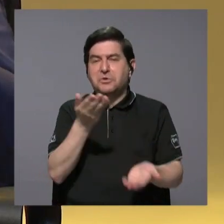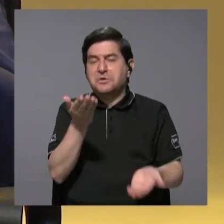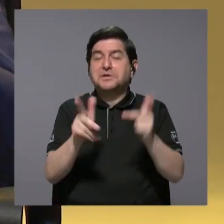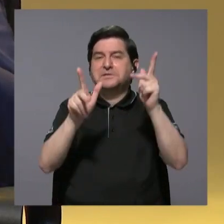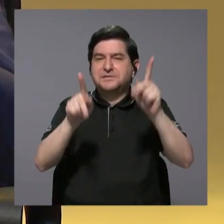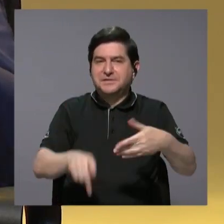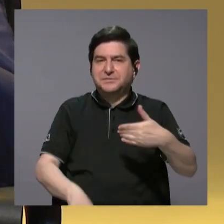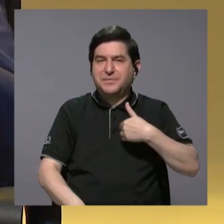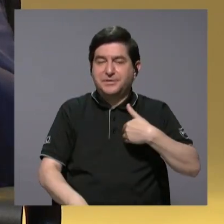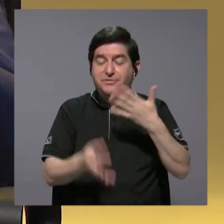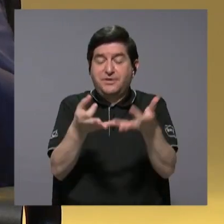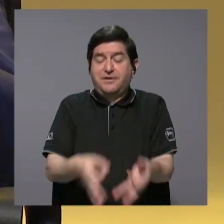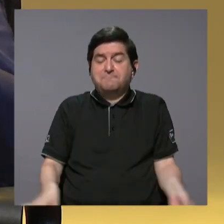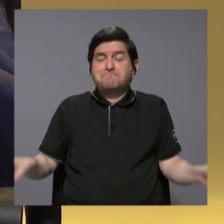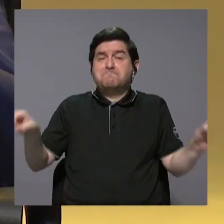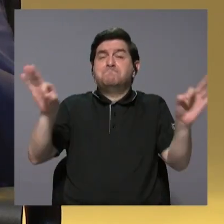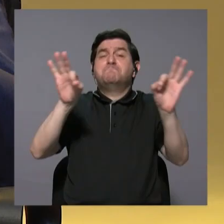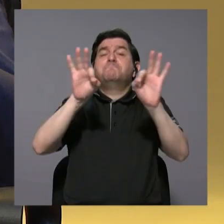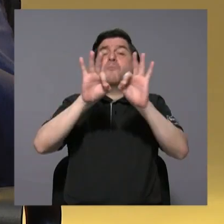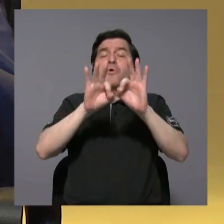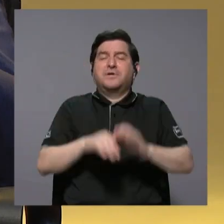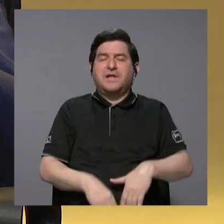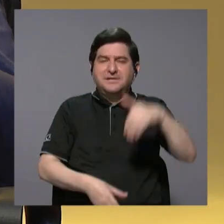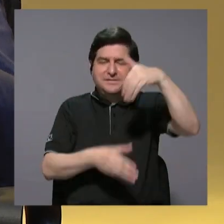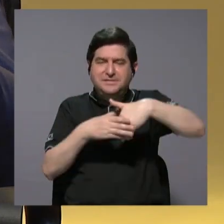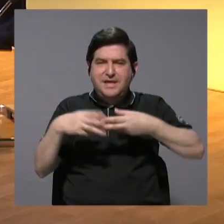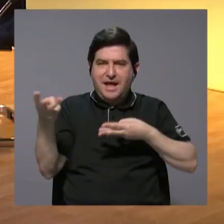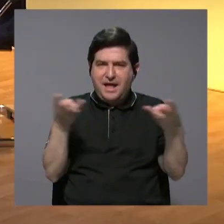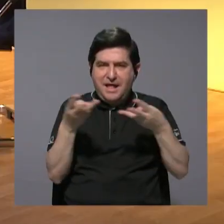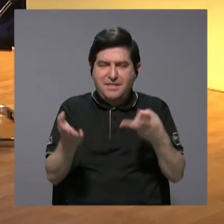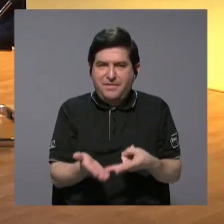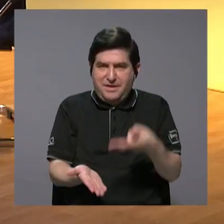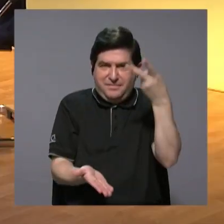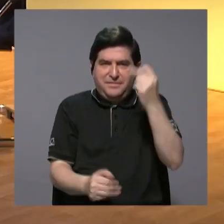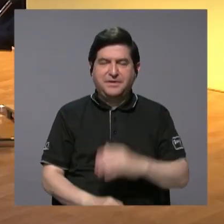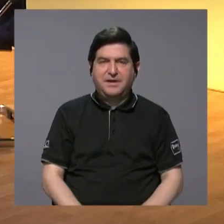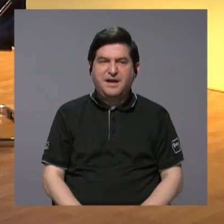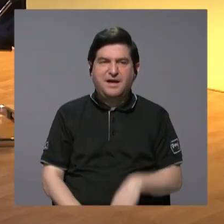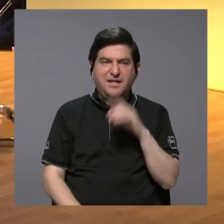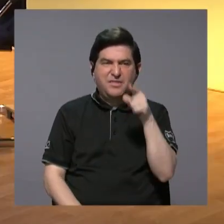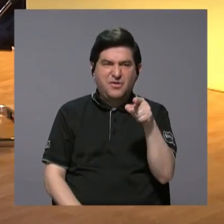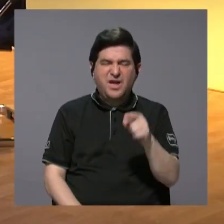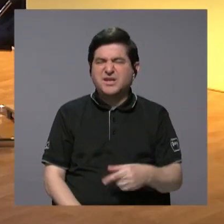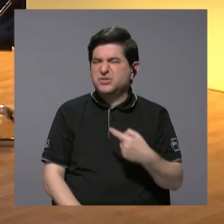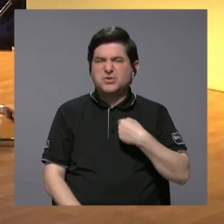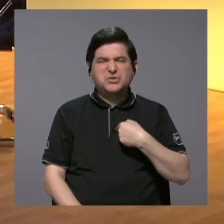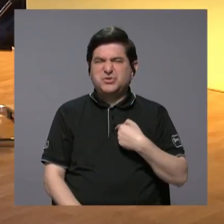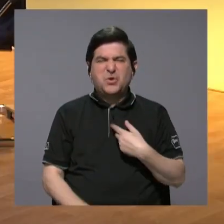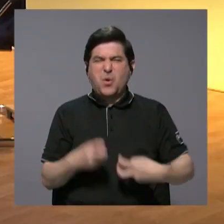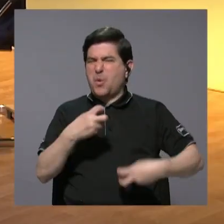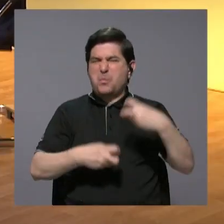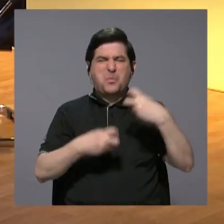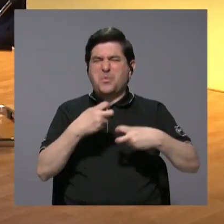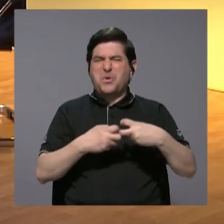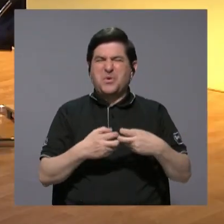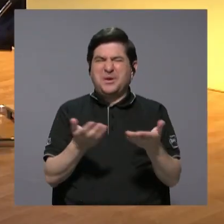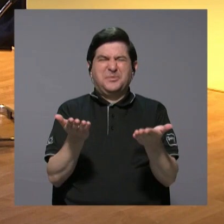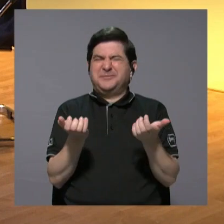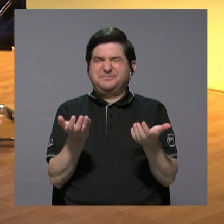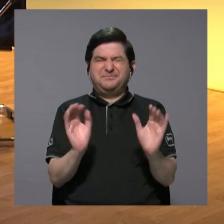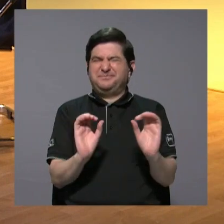tiene importancia relativa en un mercado financiero, y entonces dicen, esa bronca no me la como, ese pleito yo no me lo